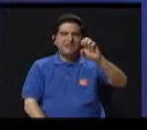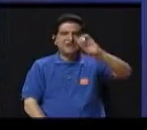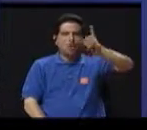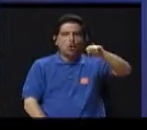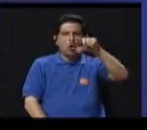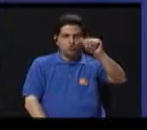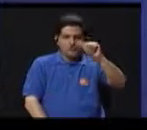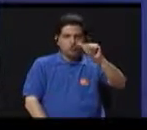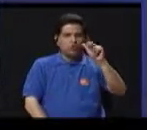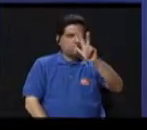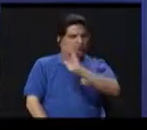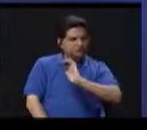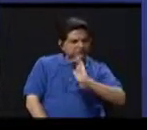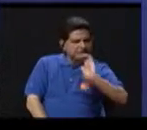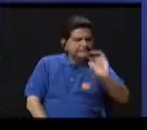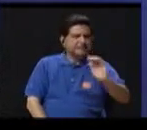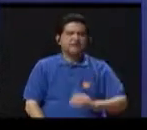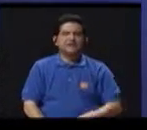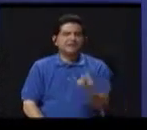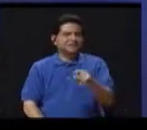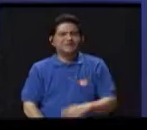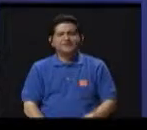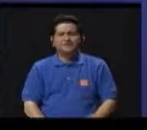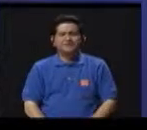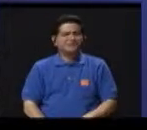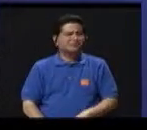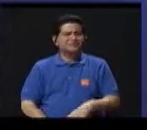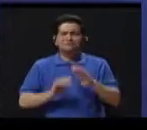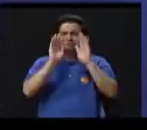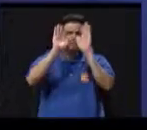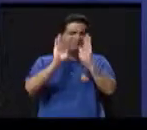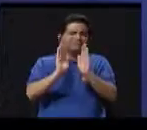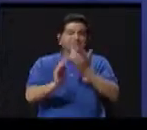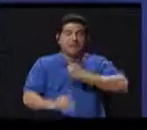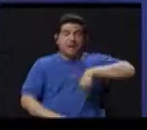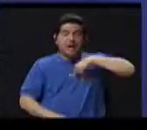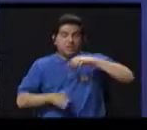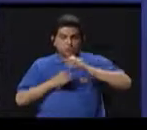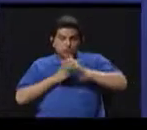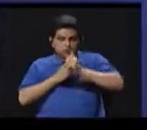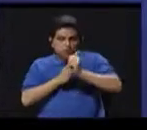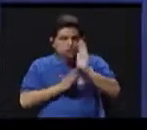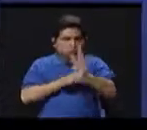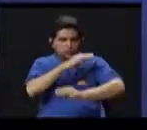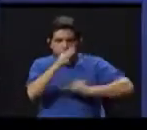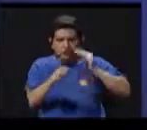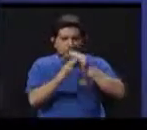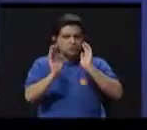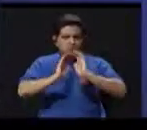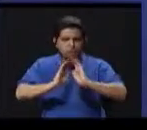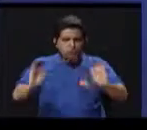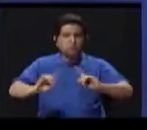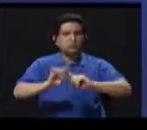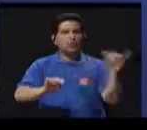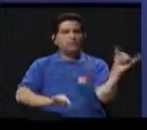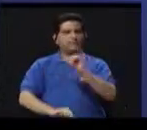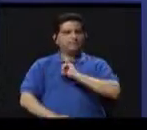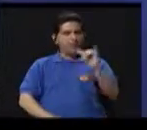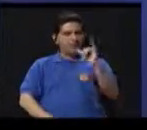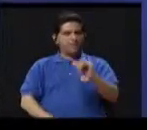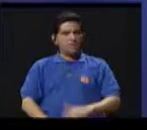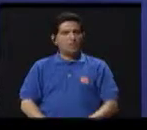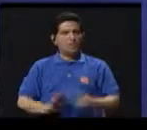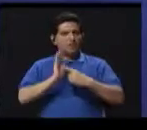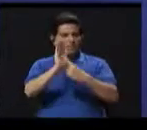José Antonio son tres niños encantadores quienes nos van a llevar por su mundo infantil, pero